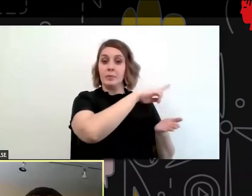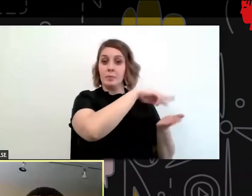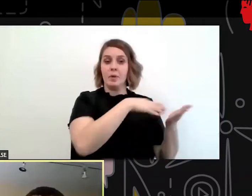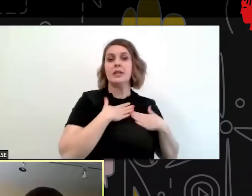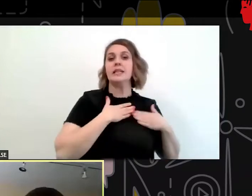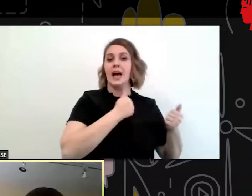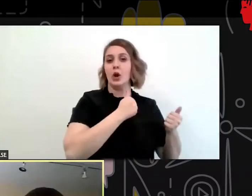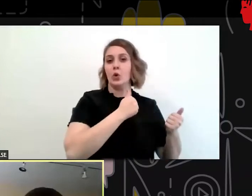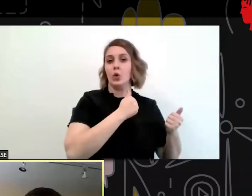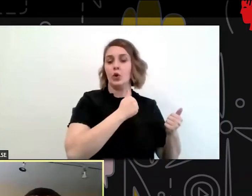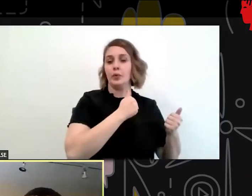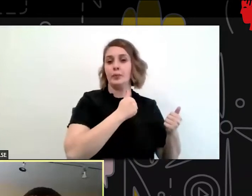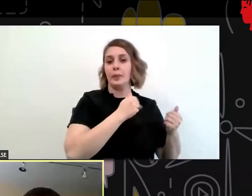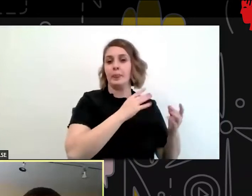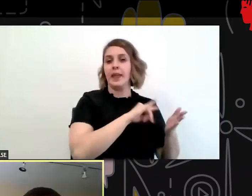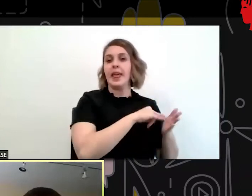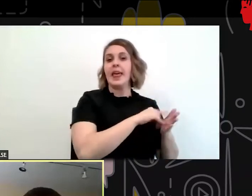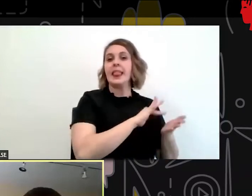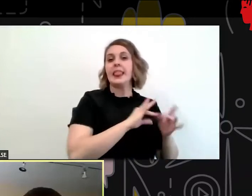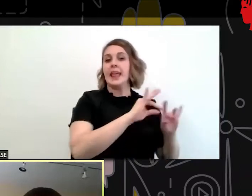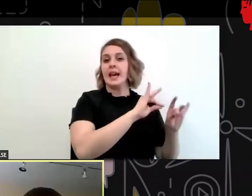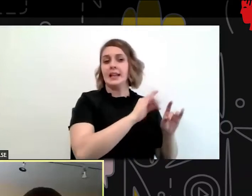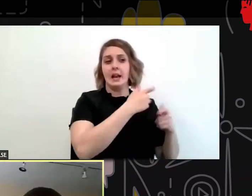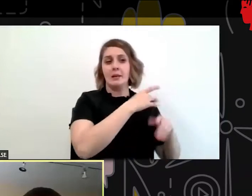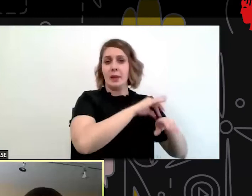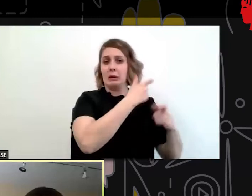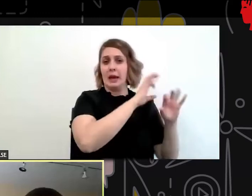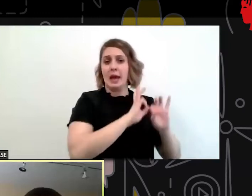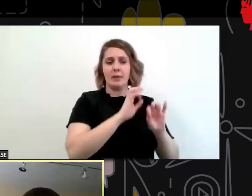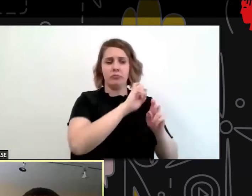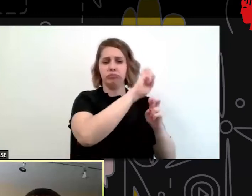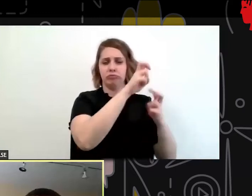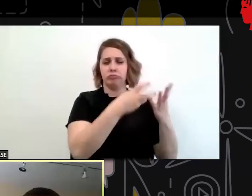para telemonitorización en distintas especialidades. Bien.